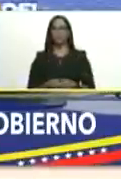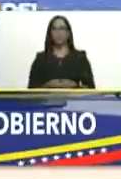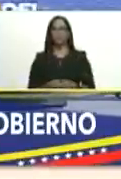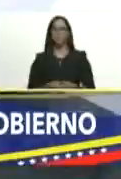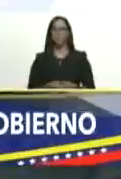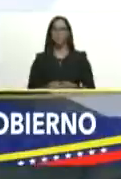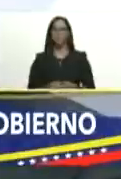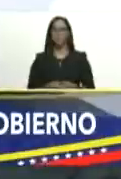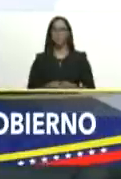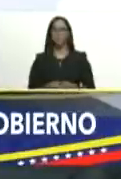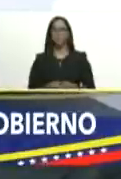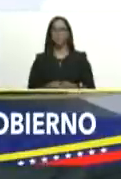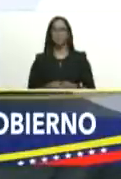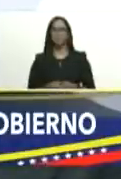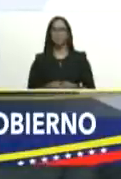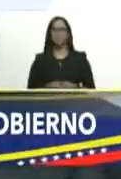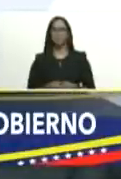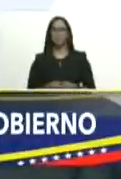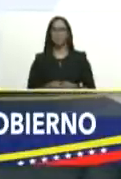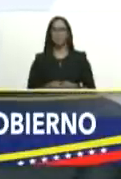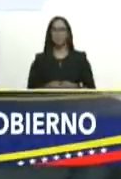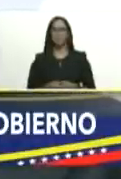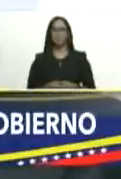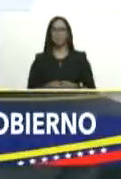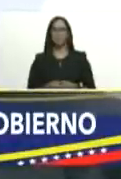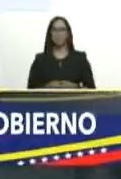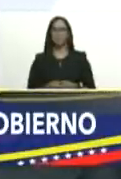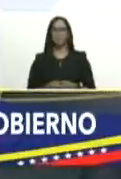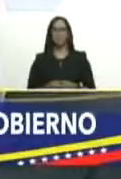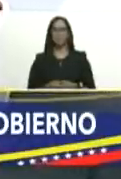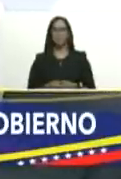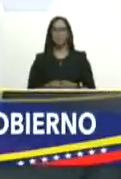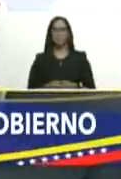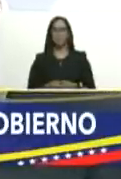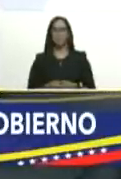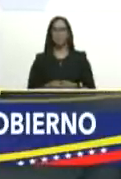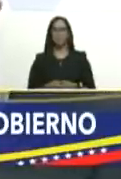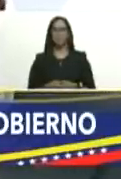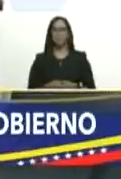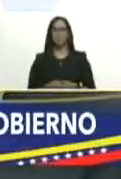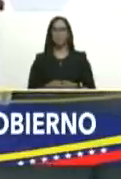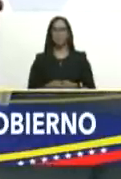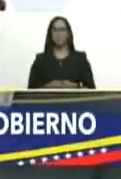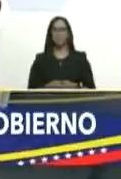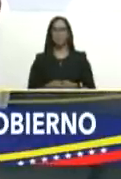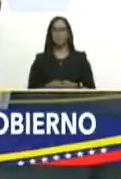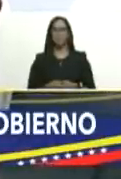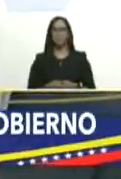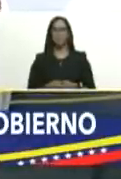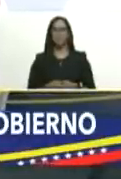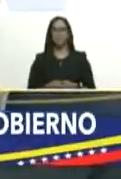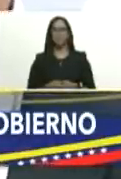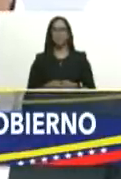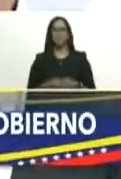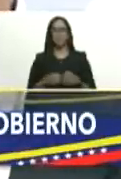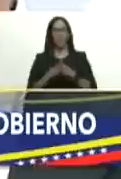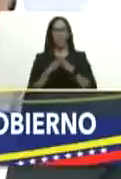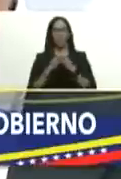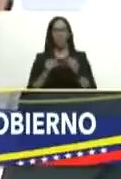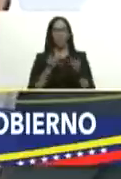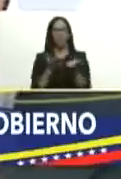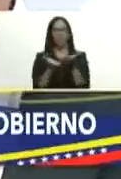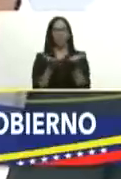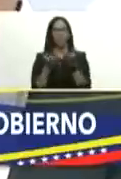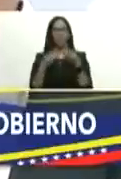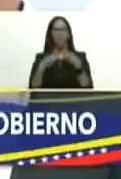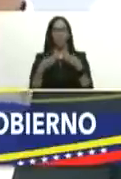tardes, mi comandante. Sí, ciertamente esta es una gran herramienta que nos da una utilidad a todos los servidores públicos para